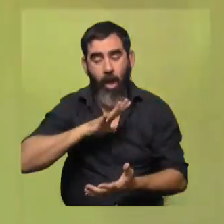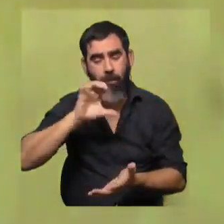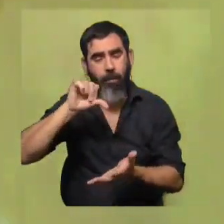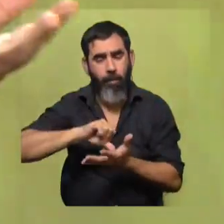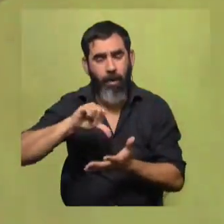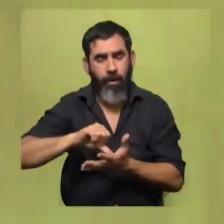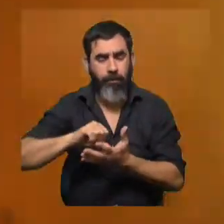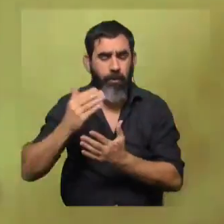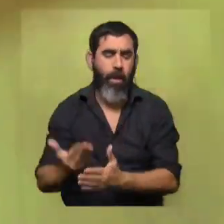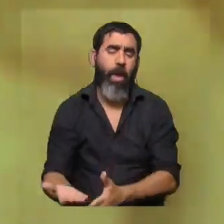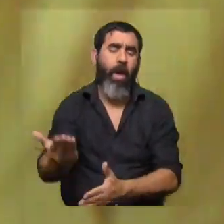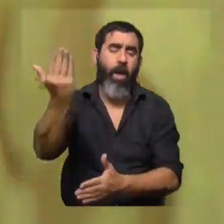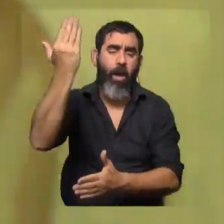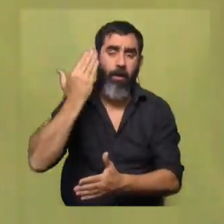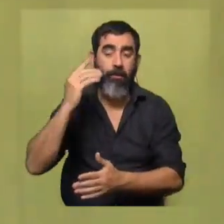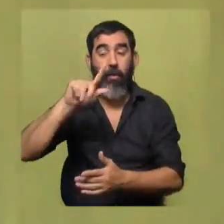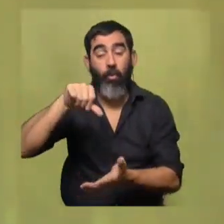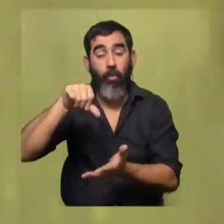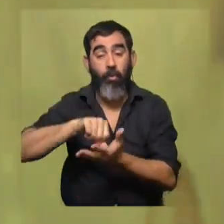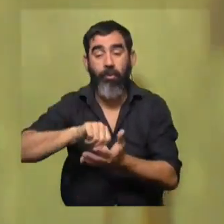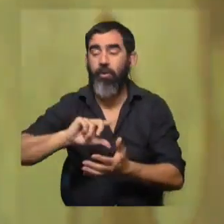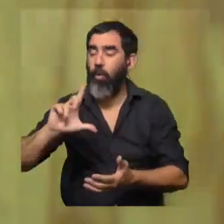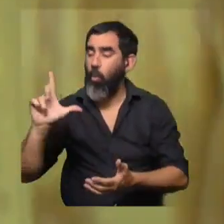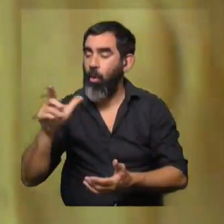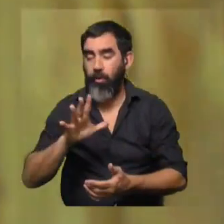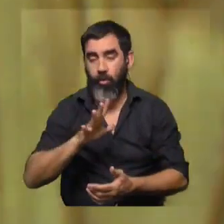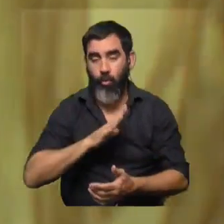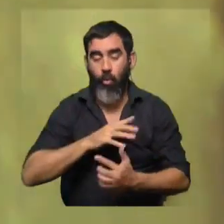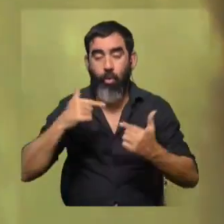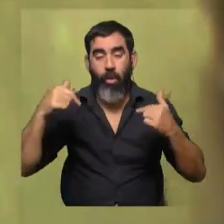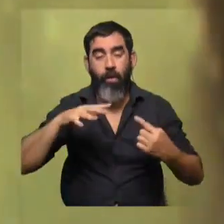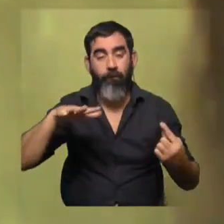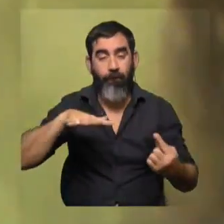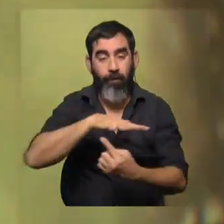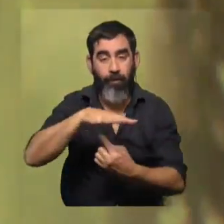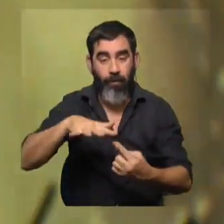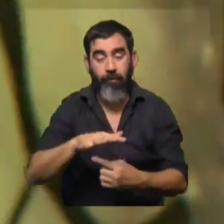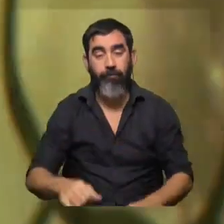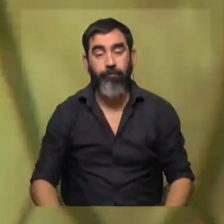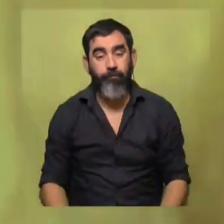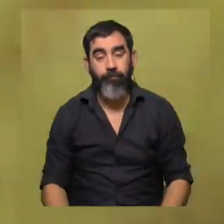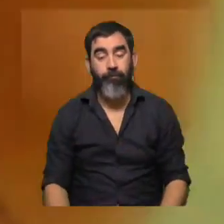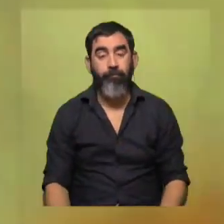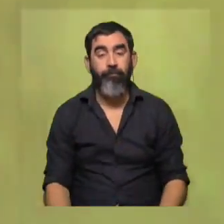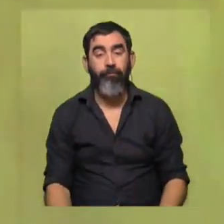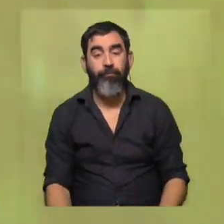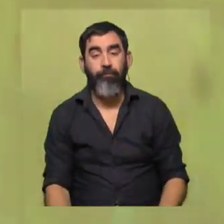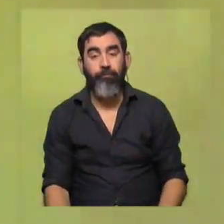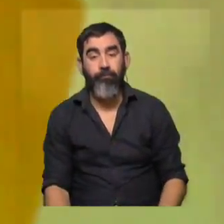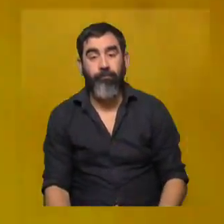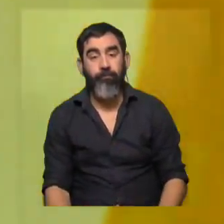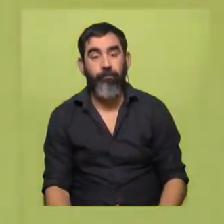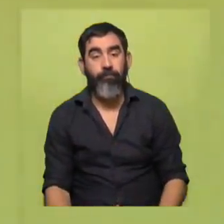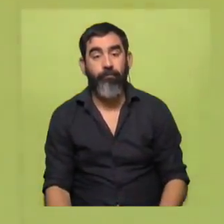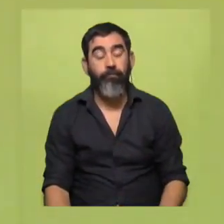tienen desde mucho antes, hay otros países que todavía no tienen una cartera, un ministerio, una Secretaría de Estado que atienda a estos temas,